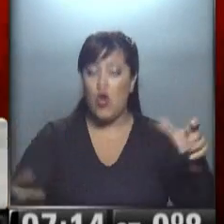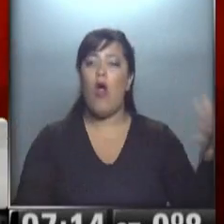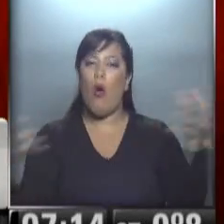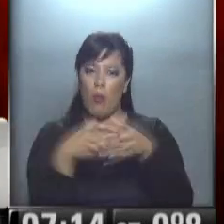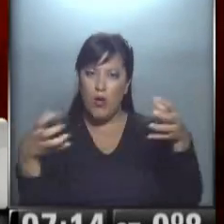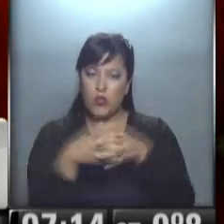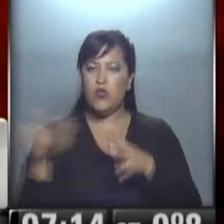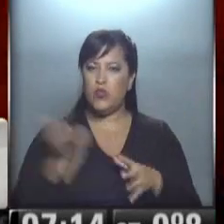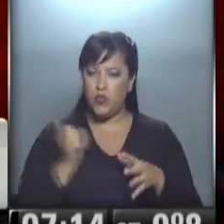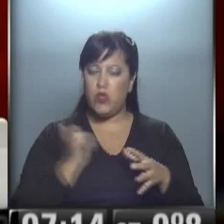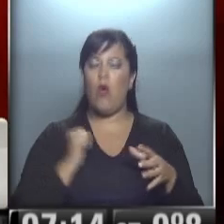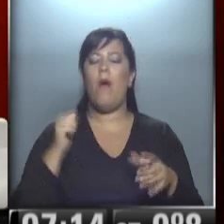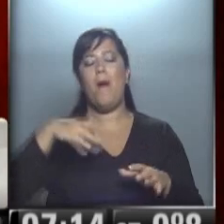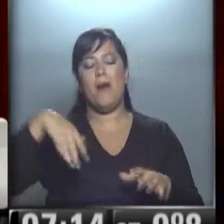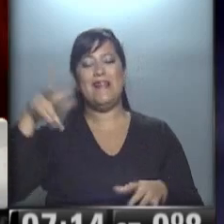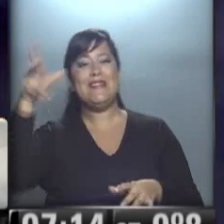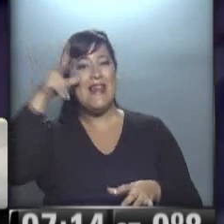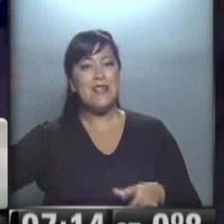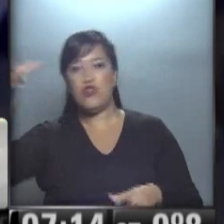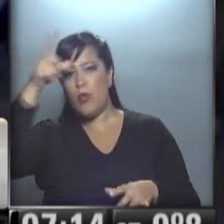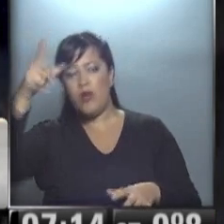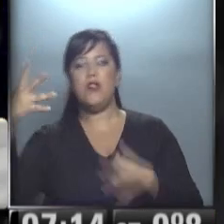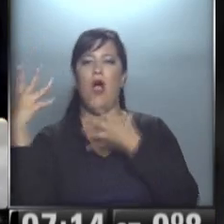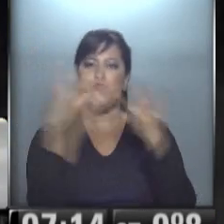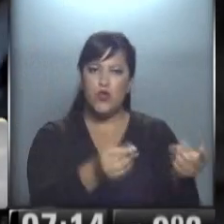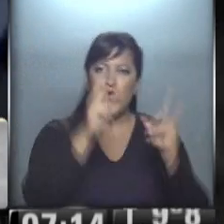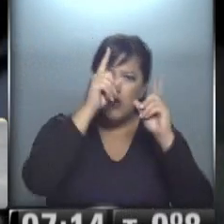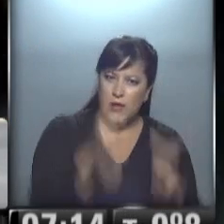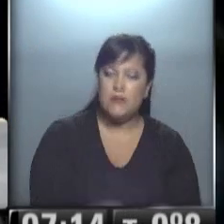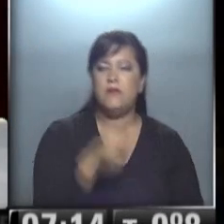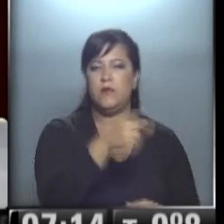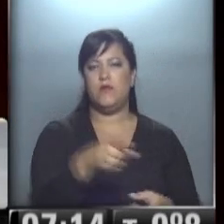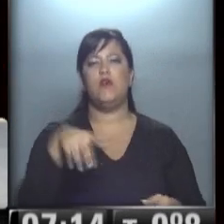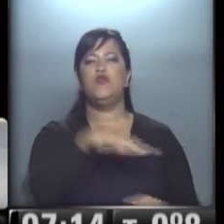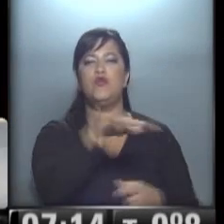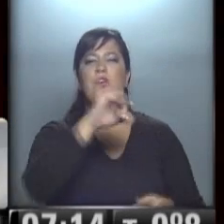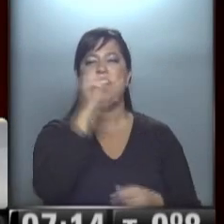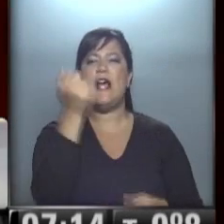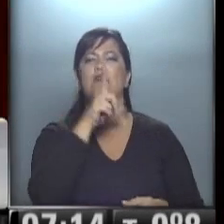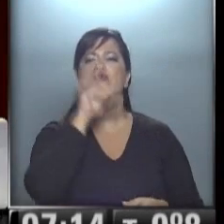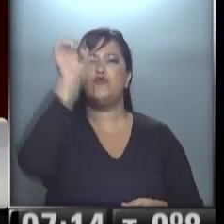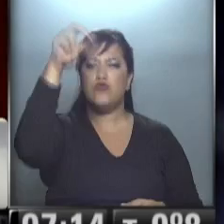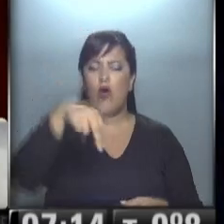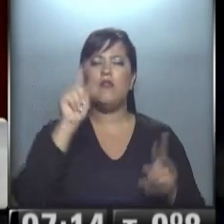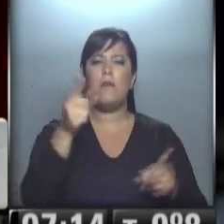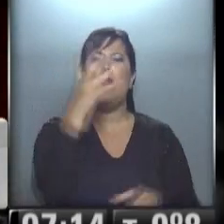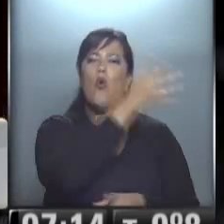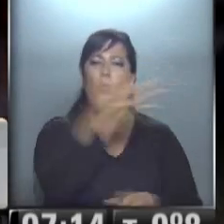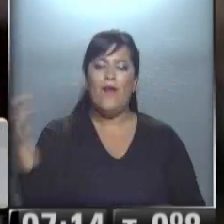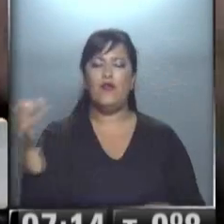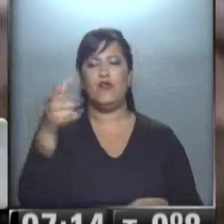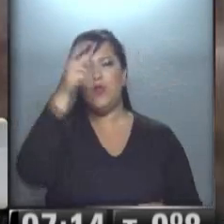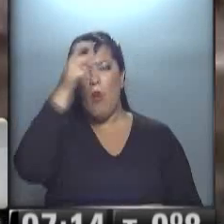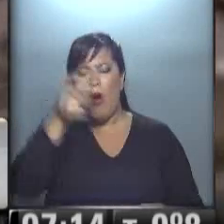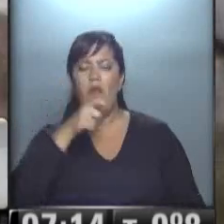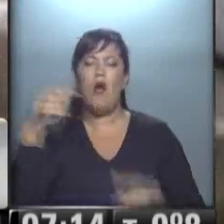trabajan junto a 300 policías y bomberos provenientes de la ciudad de Shao Tong, y unos 400 trabajadores de emergencia. Entre los